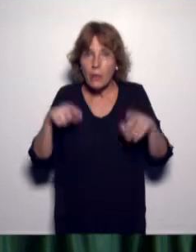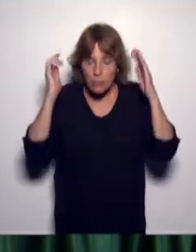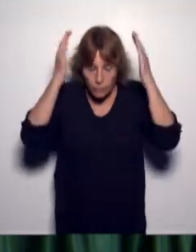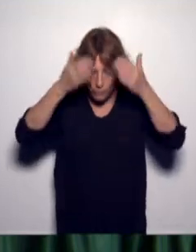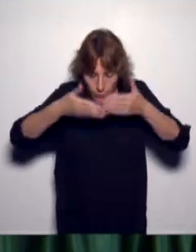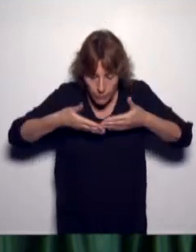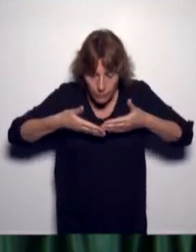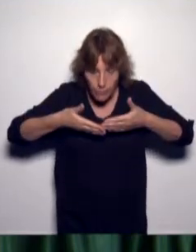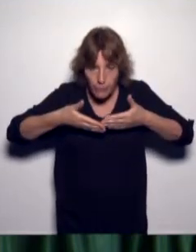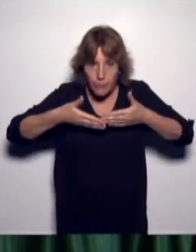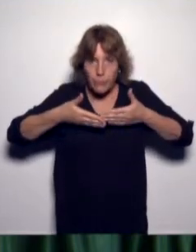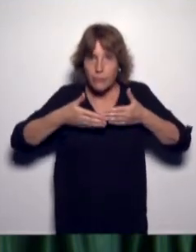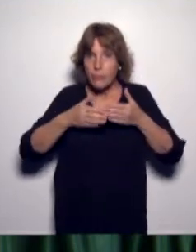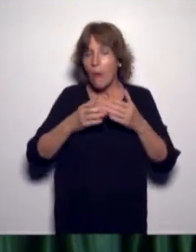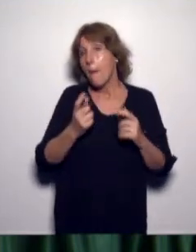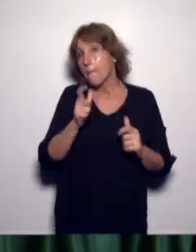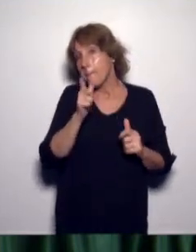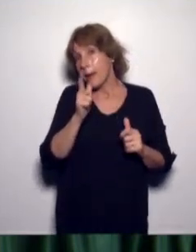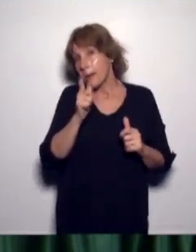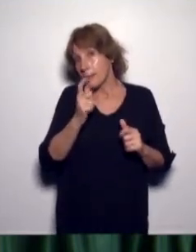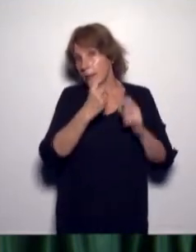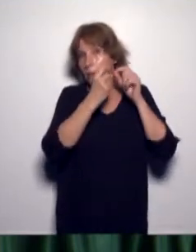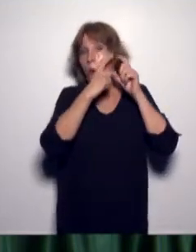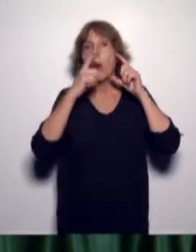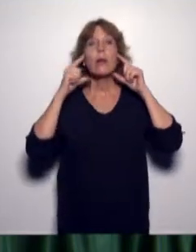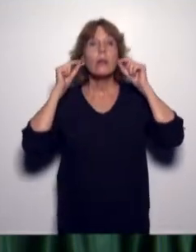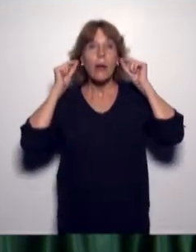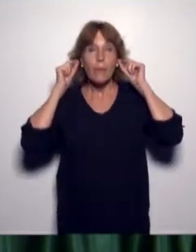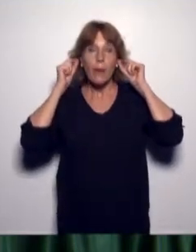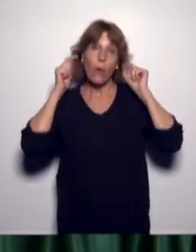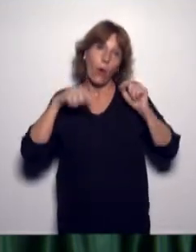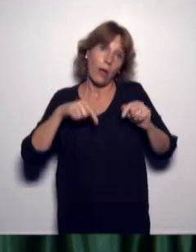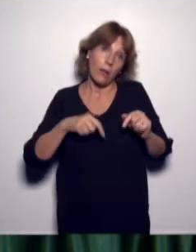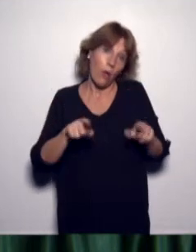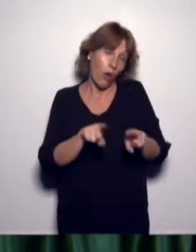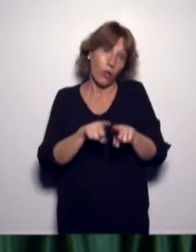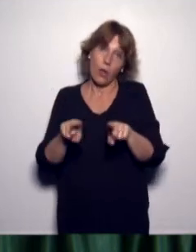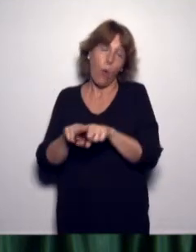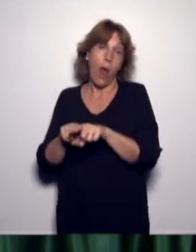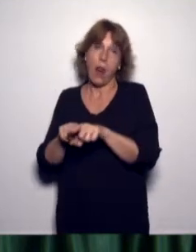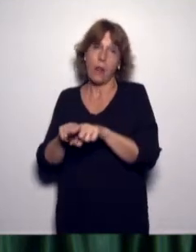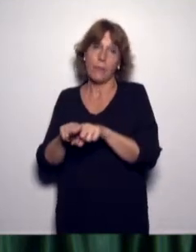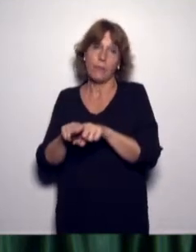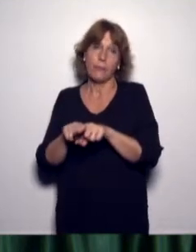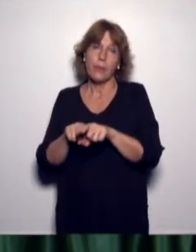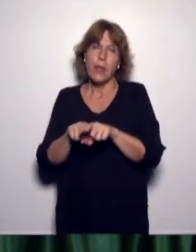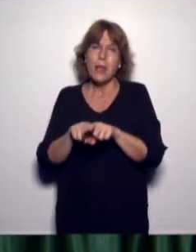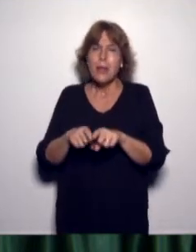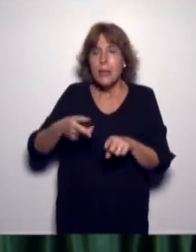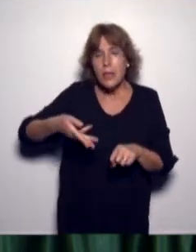hoy parece nuestro tapaboca, ¿no? Y esto es tremendo, ¿no?